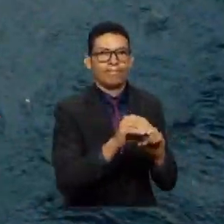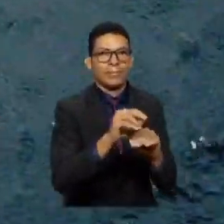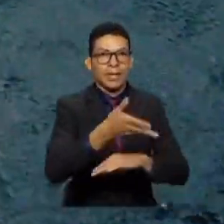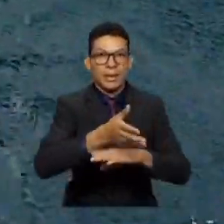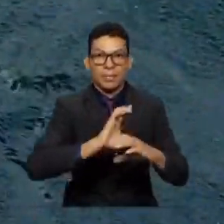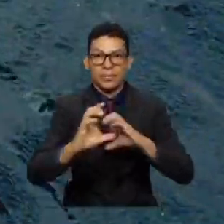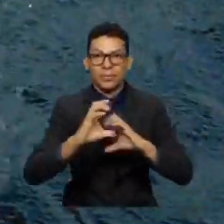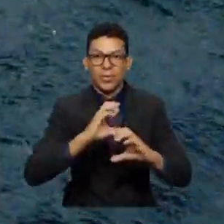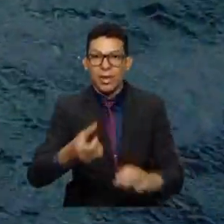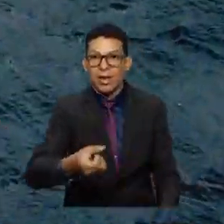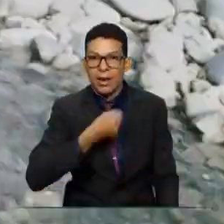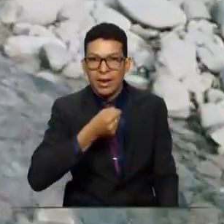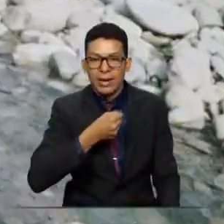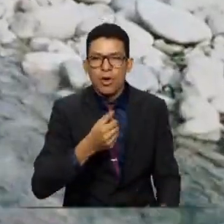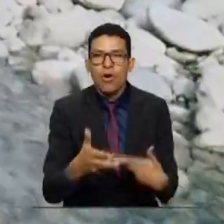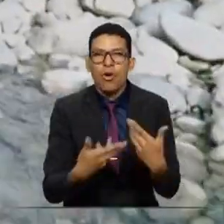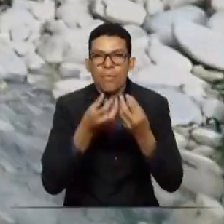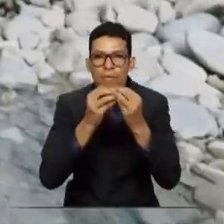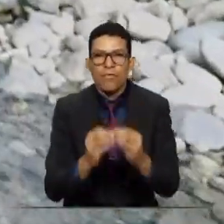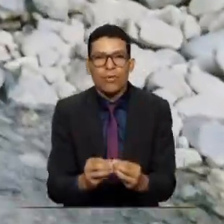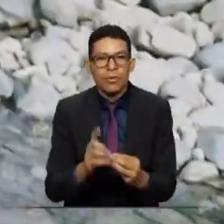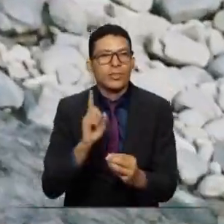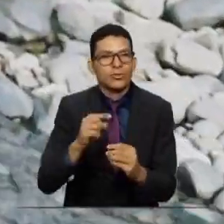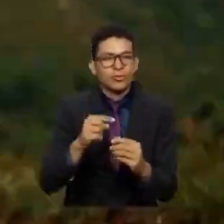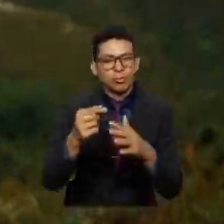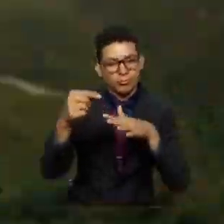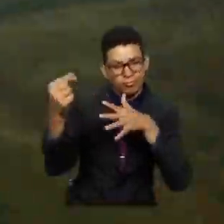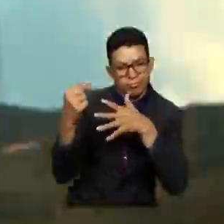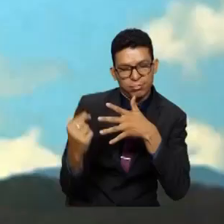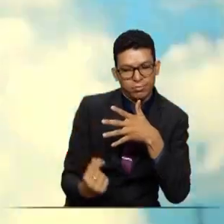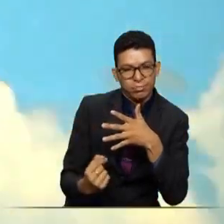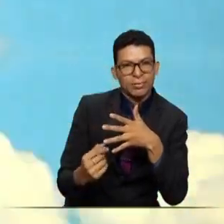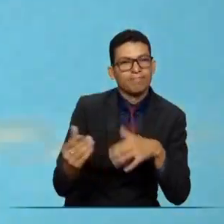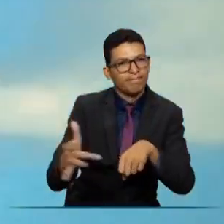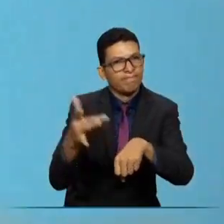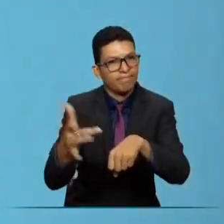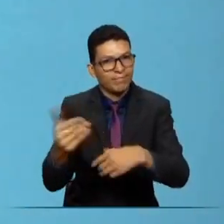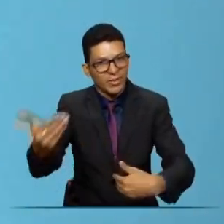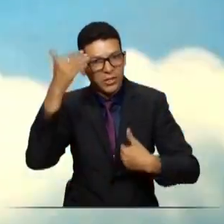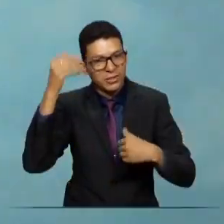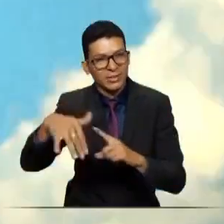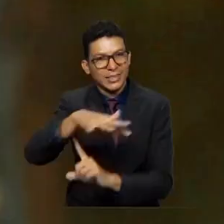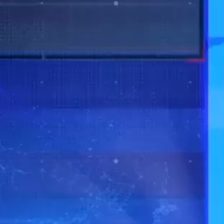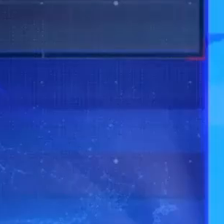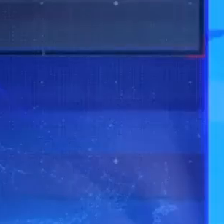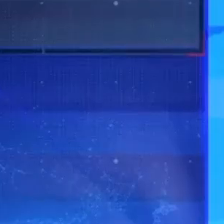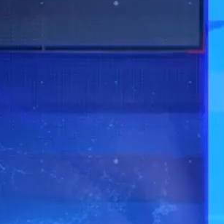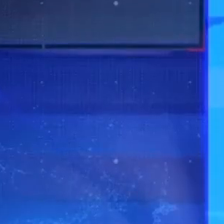periodistas sobre las formas de comunicar contenidos que permitan fomentar la conciencia ambiental.